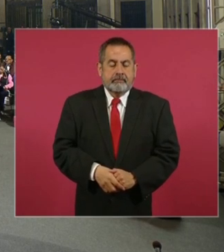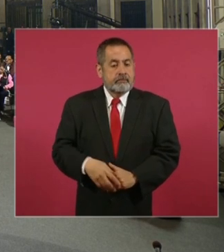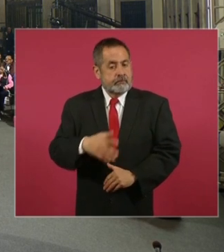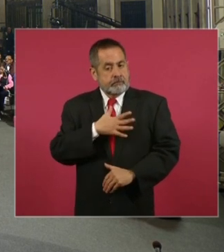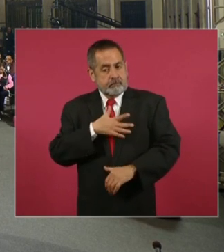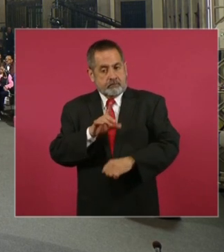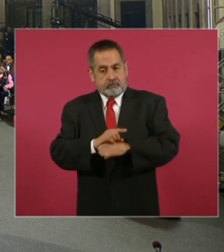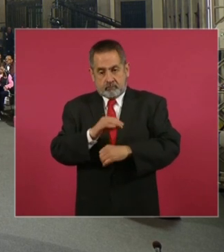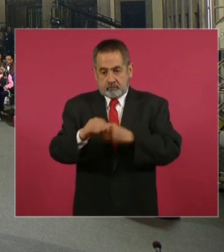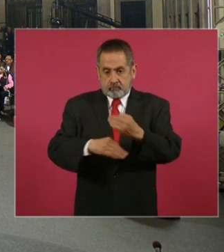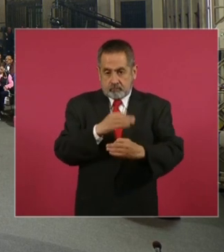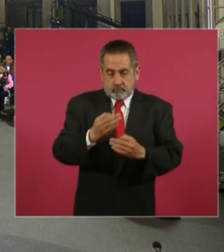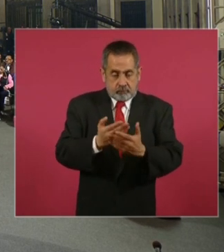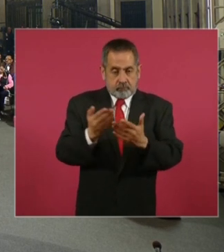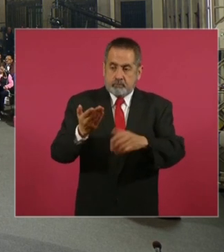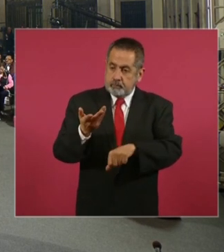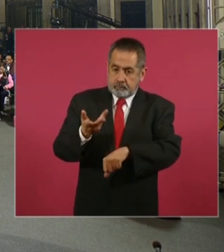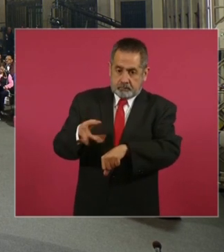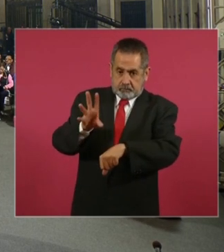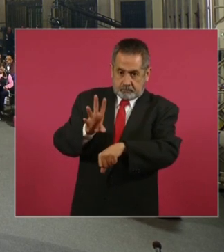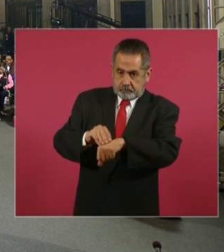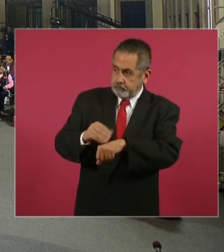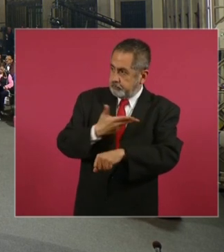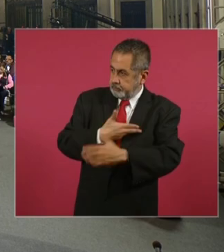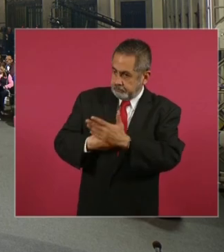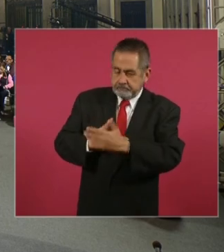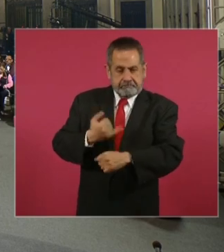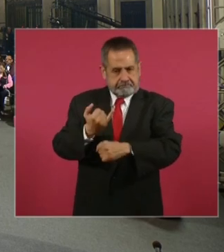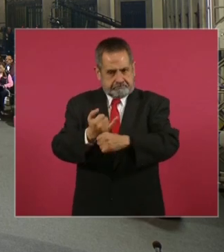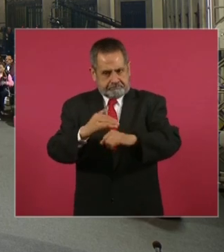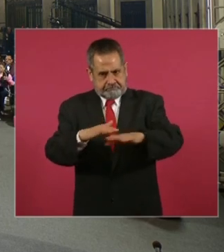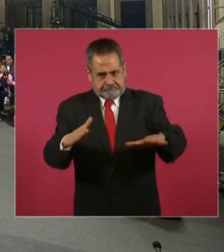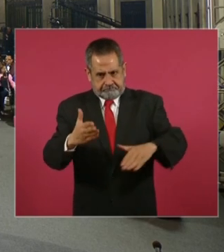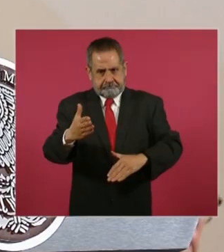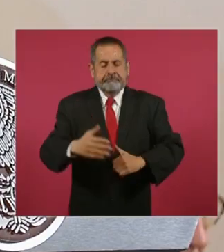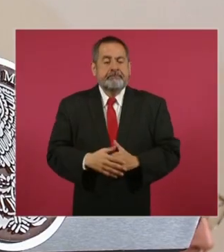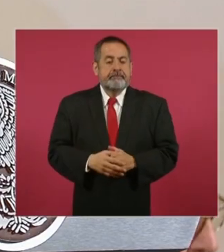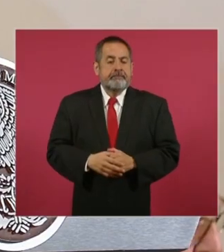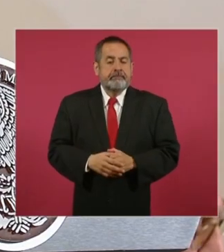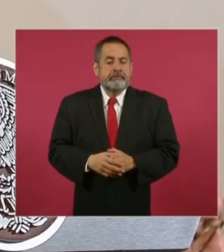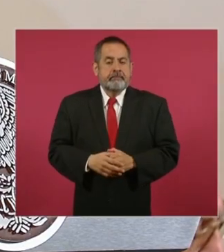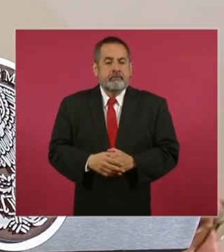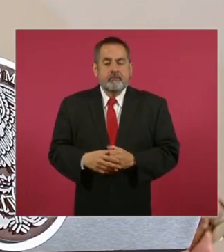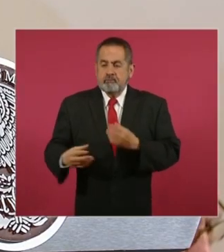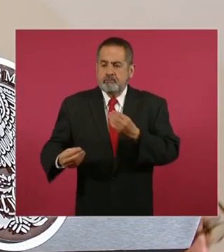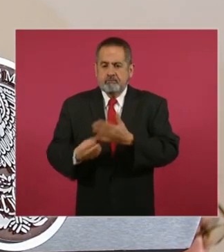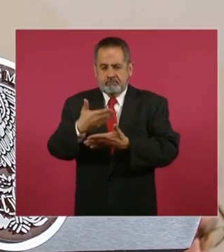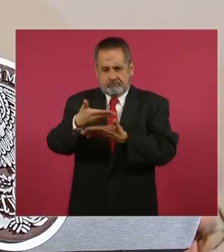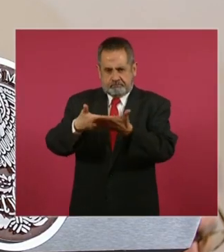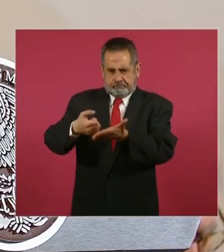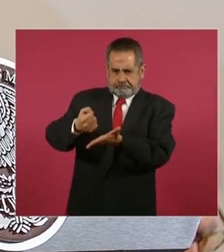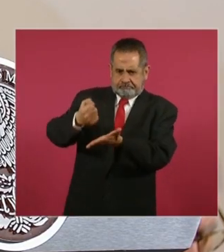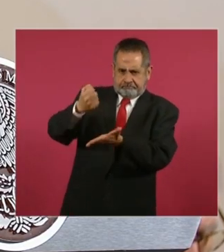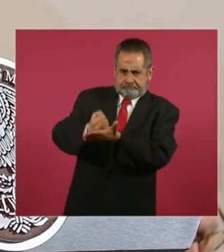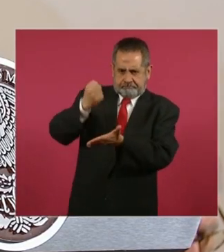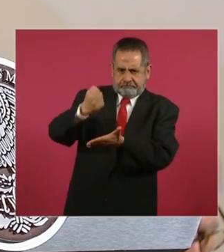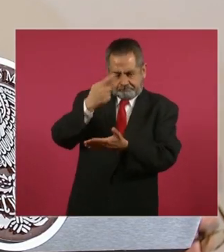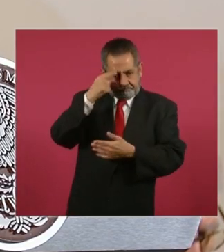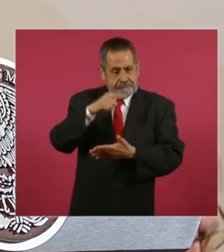Buenos días a todas y a todos. Con su permiso, presidente, informo. Estos nuevos decretos de áreas naturales